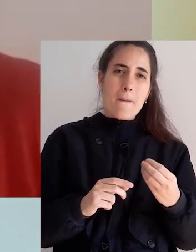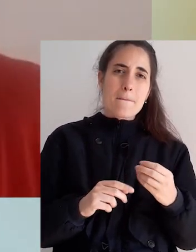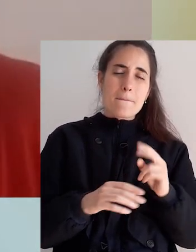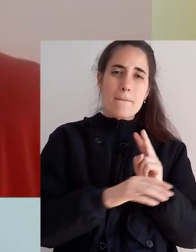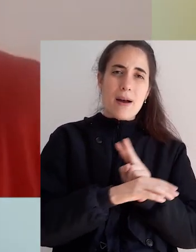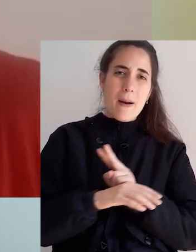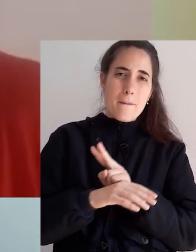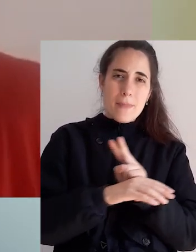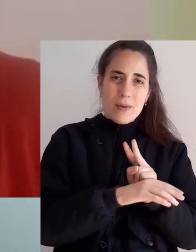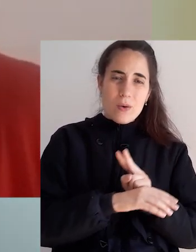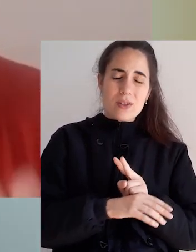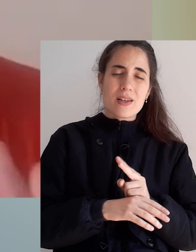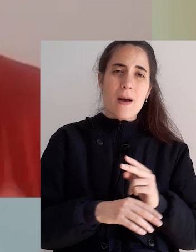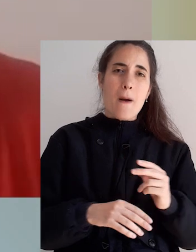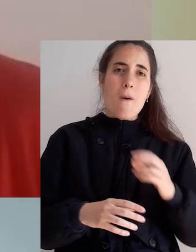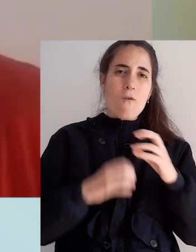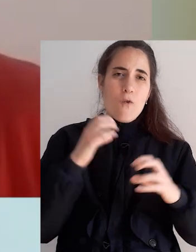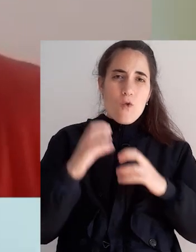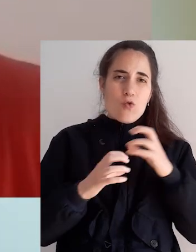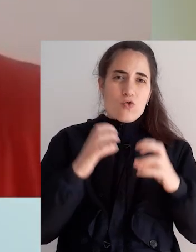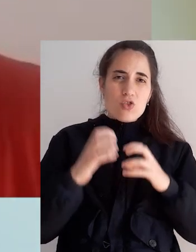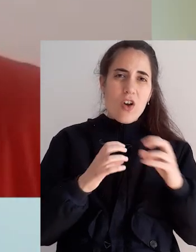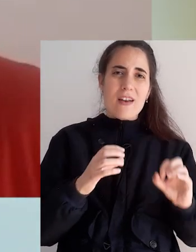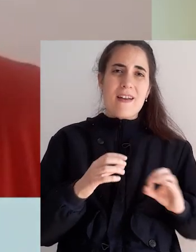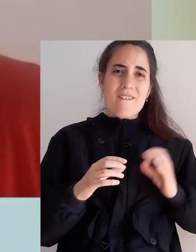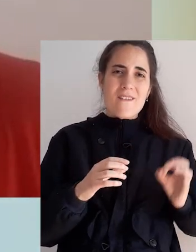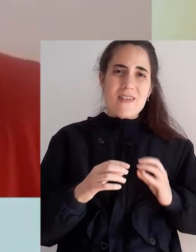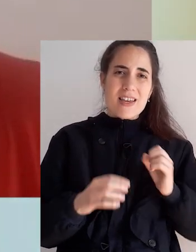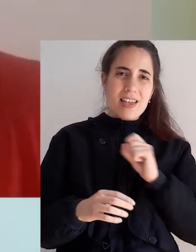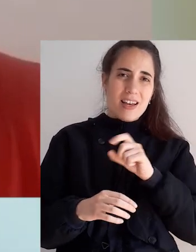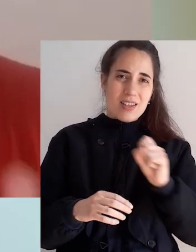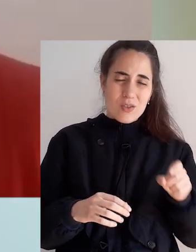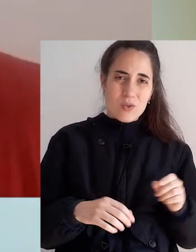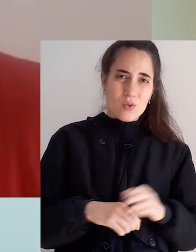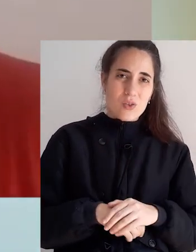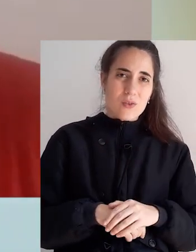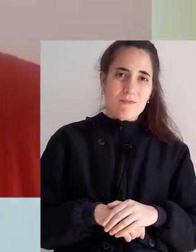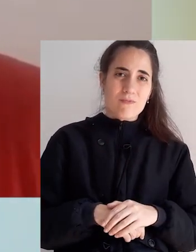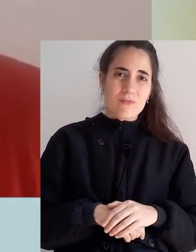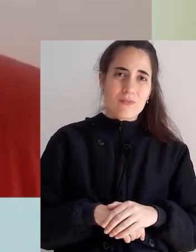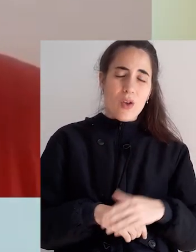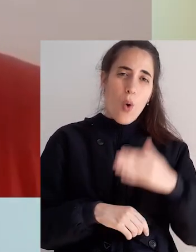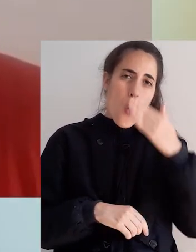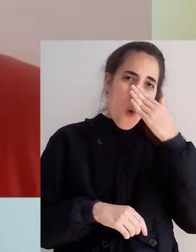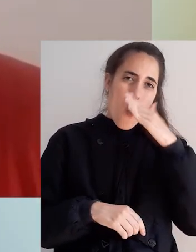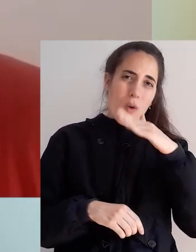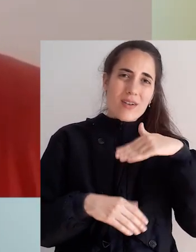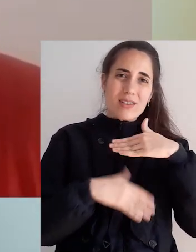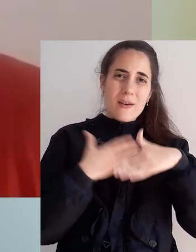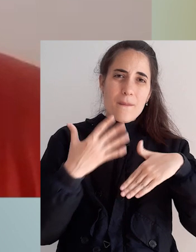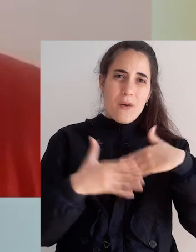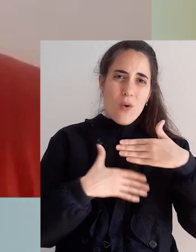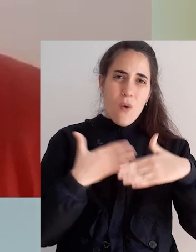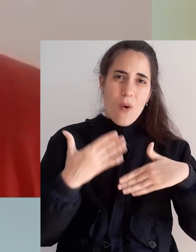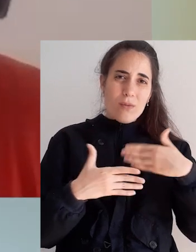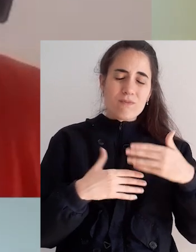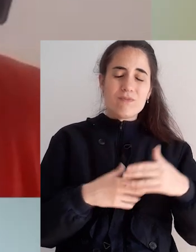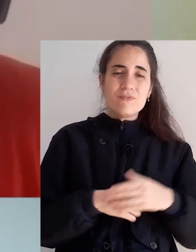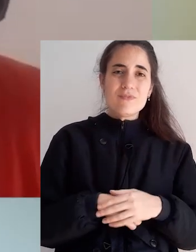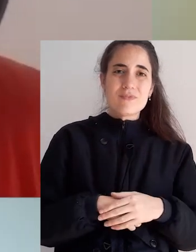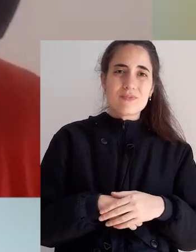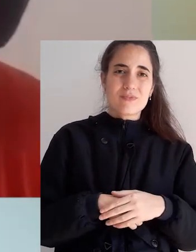el nomenclador único de prestaciones básicas. Otra cosa importantísima, la